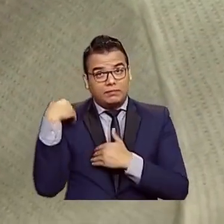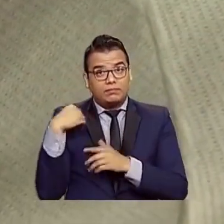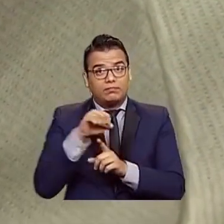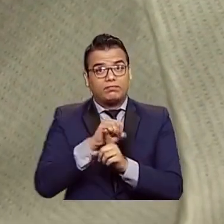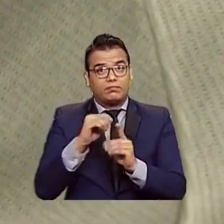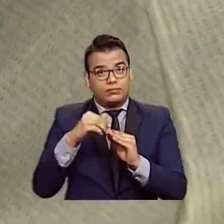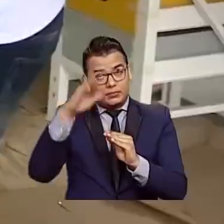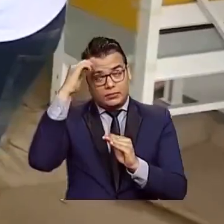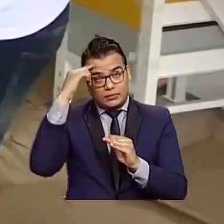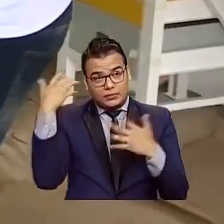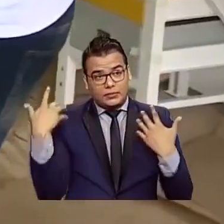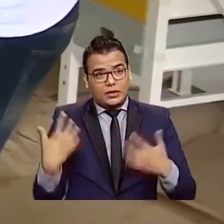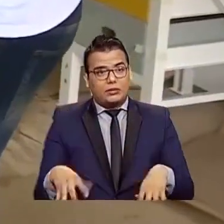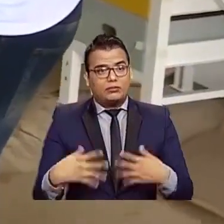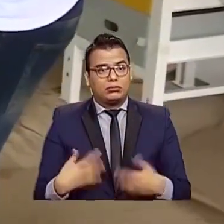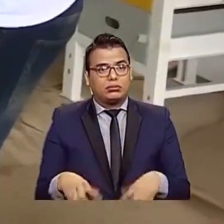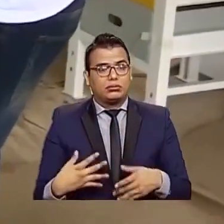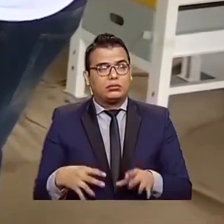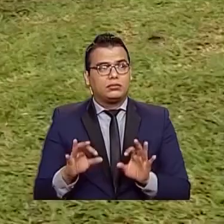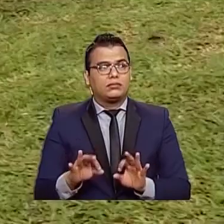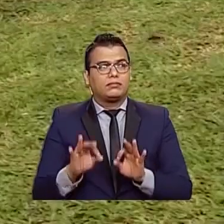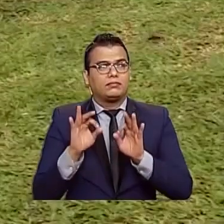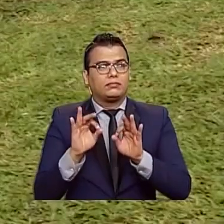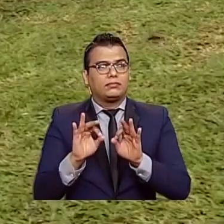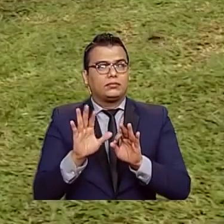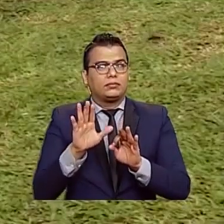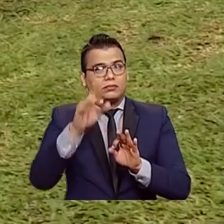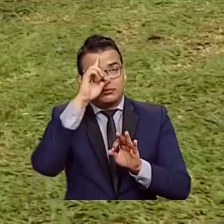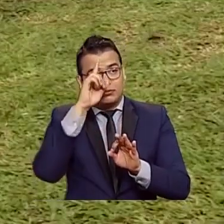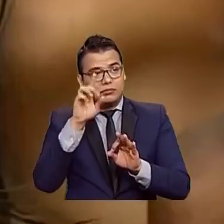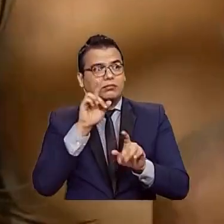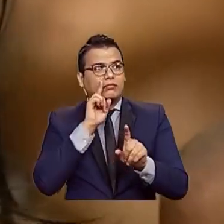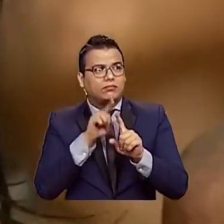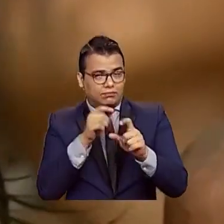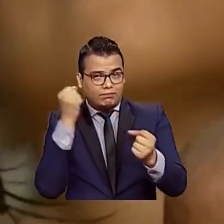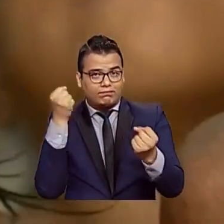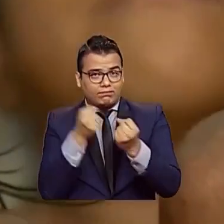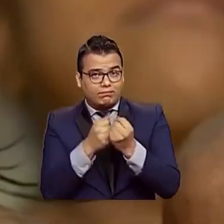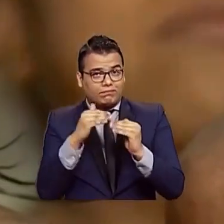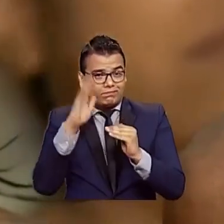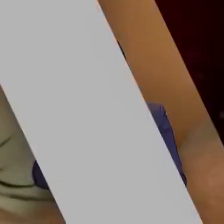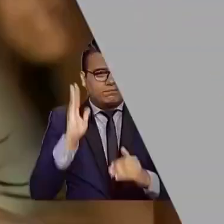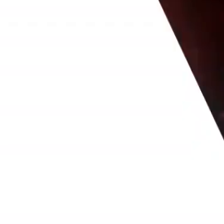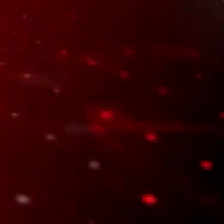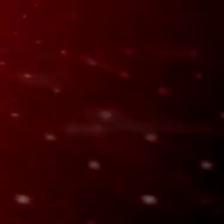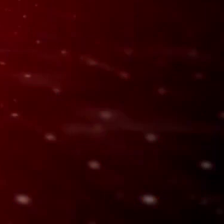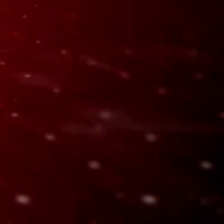que no tiene límites geográficos ni sociales y que espera seguir creciendo.